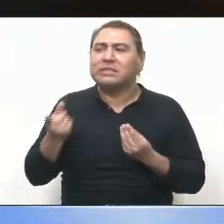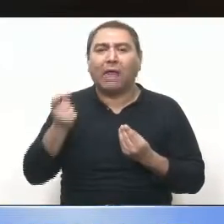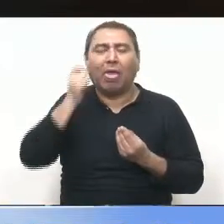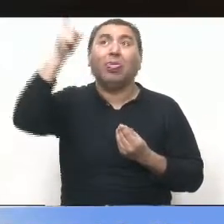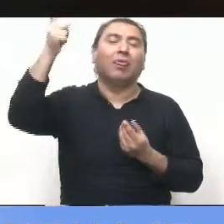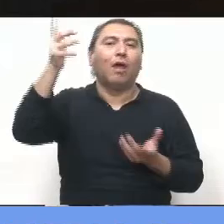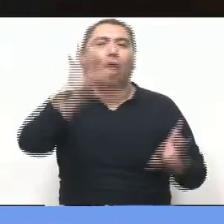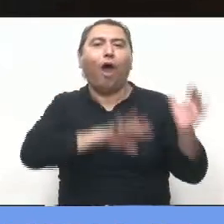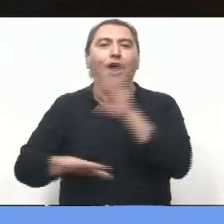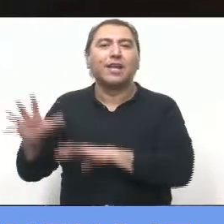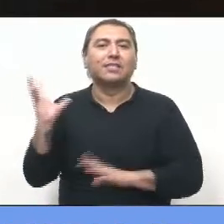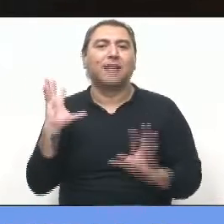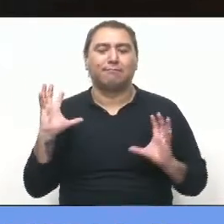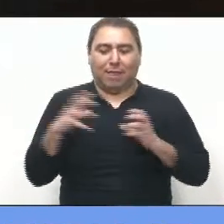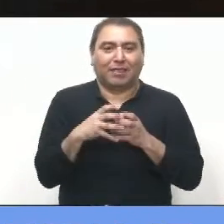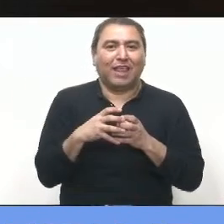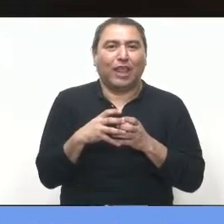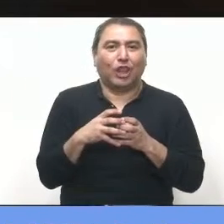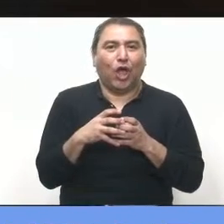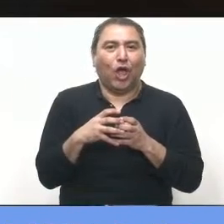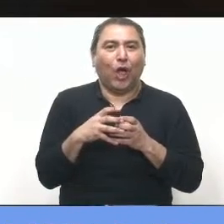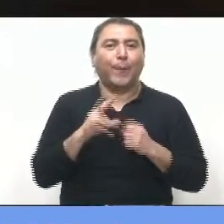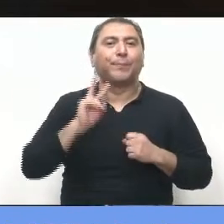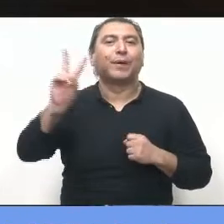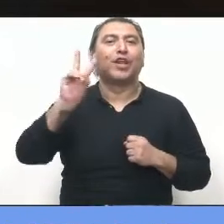el Partido Peronista Femenino. Y fue durante